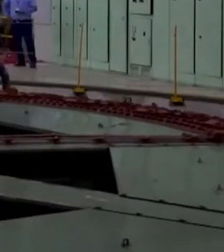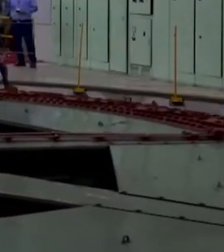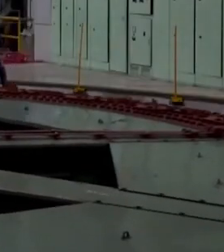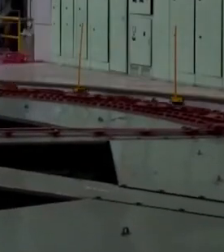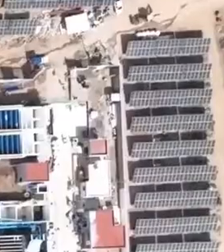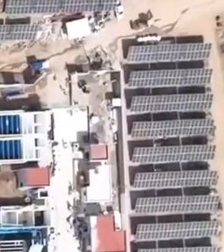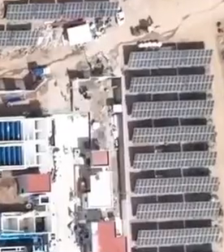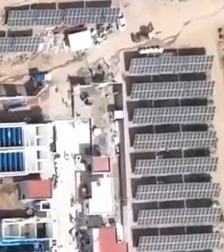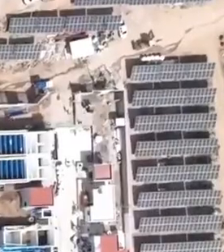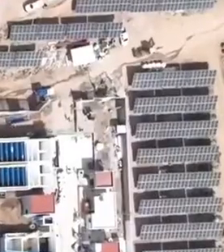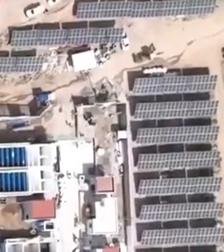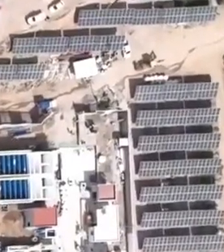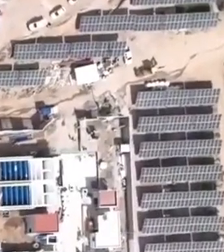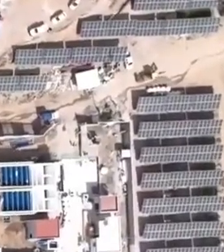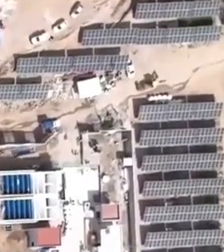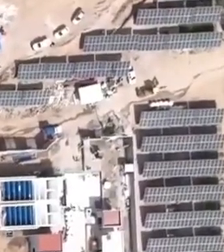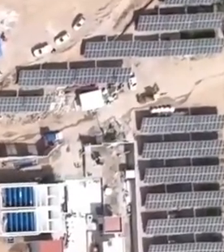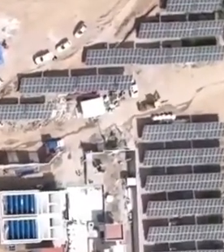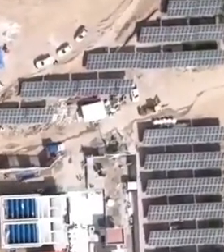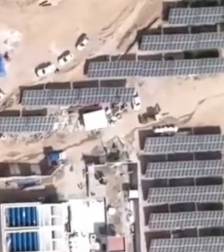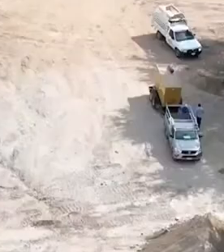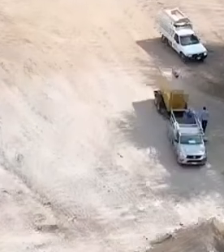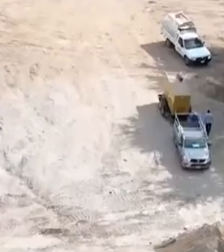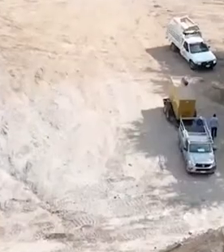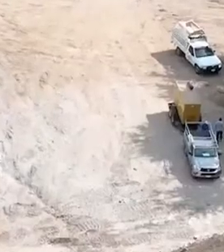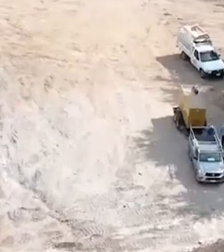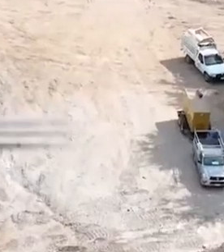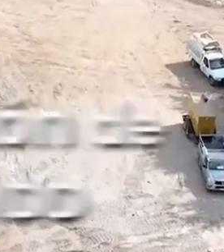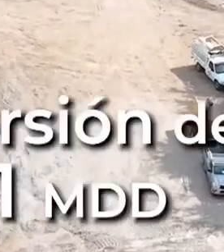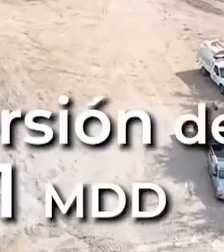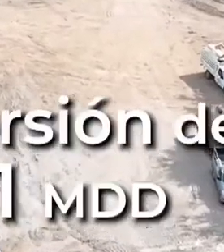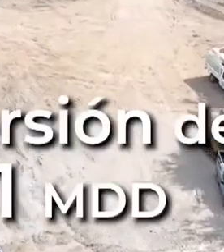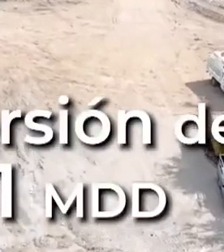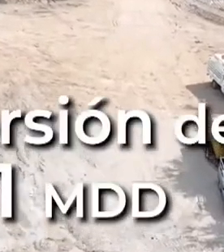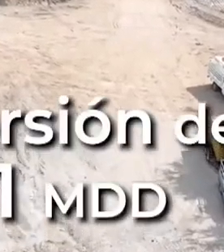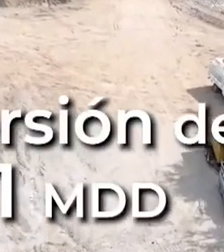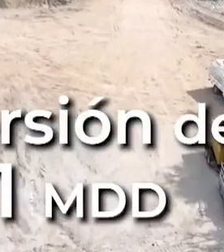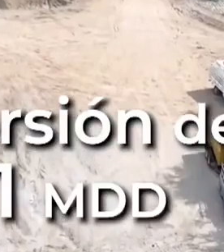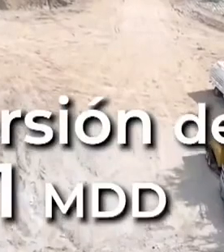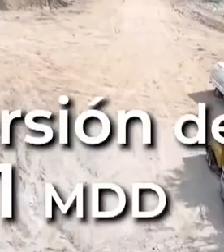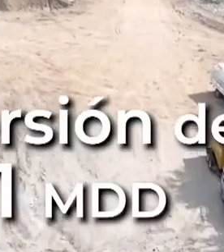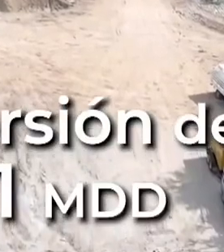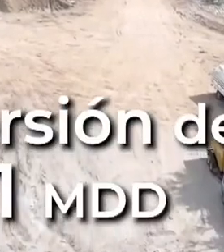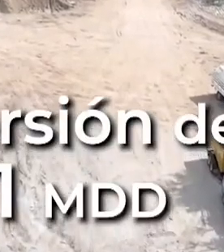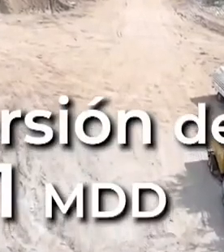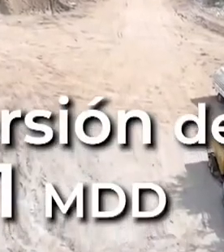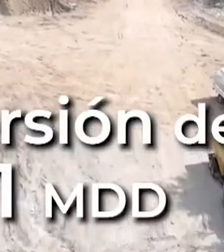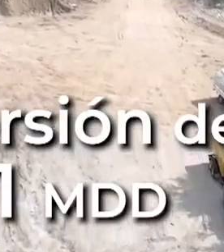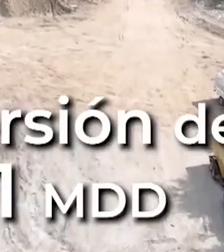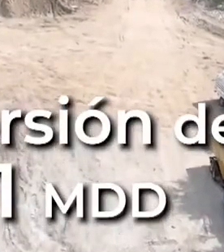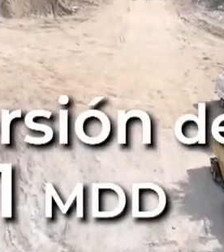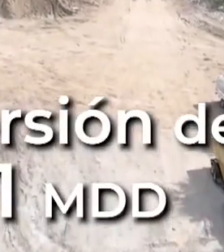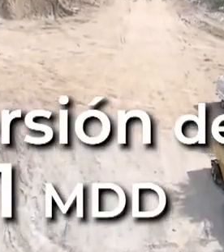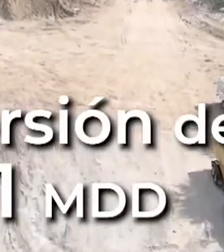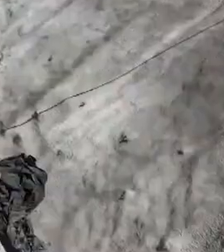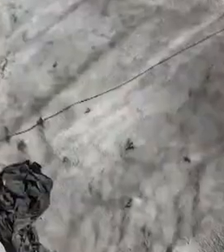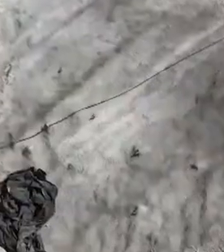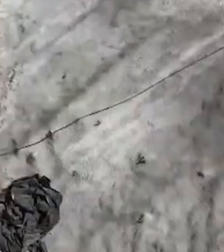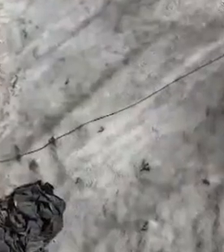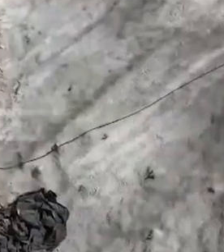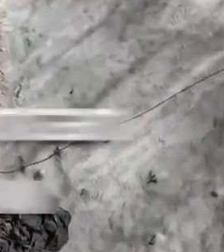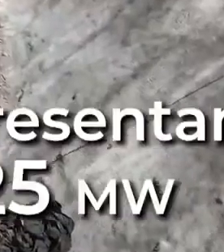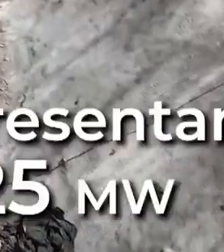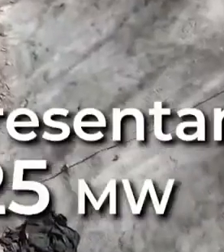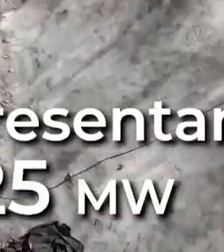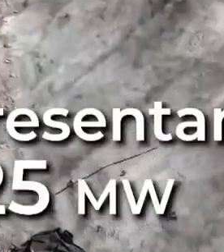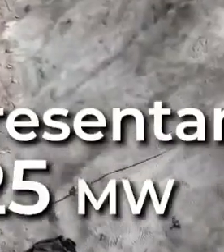el sistema. Los 22 proyectos de energía limpia tendrán una inversión histórica de 3.191 millones de dólares y